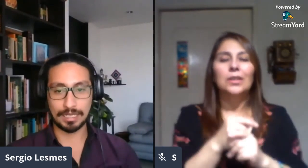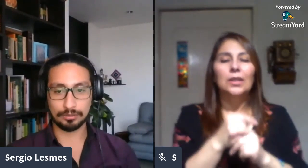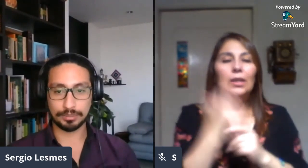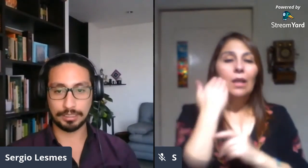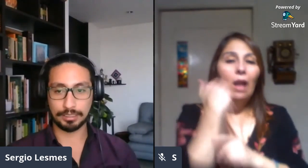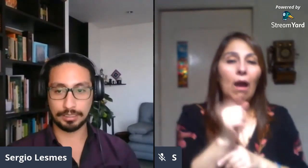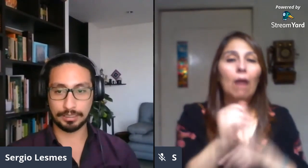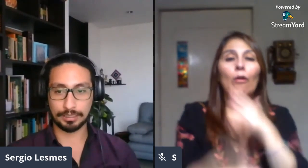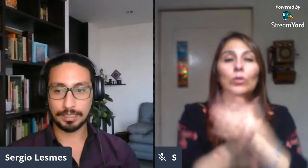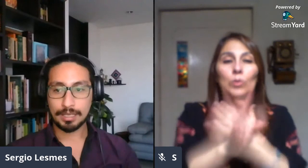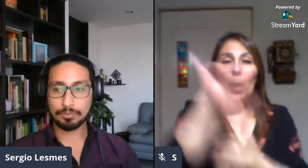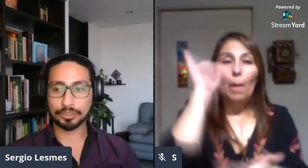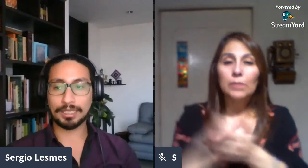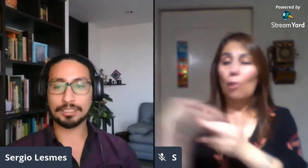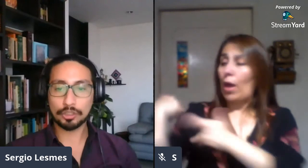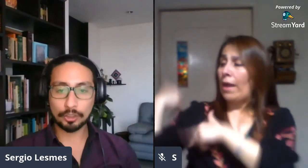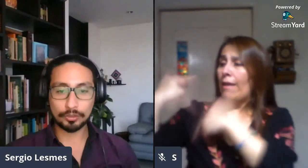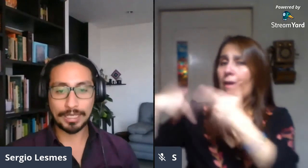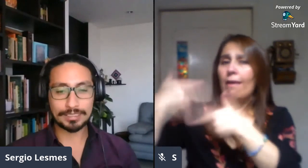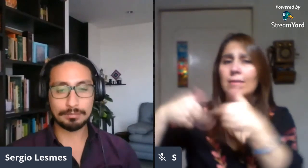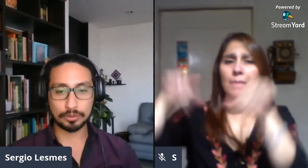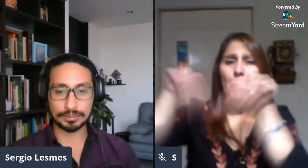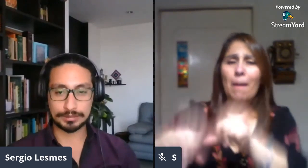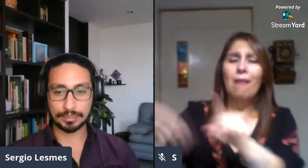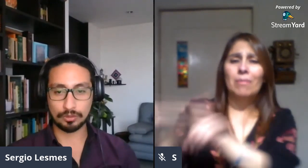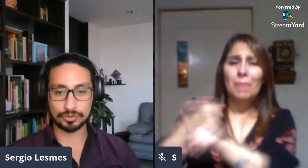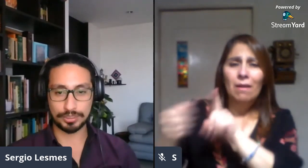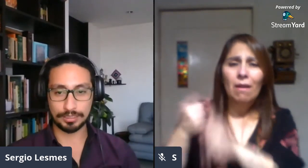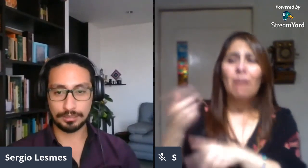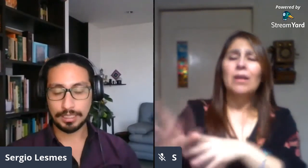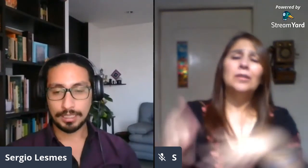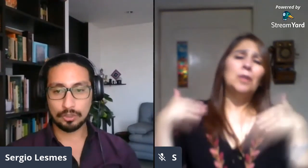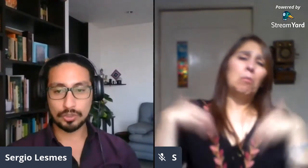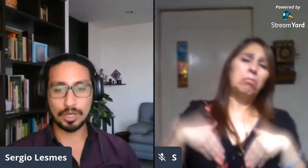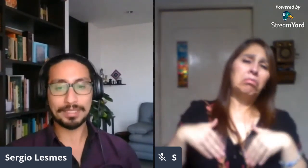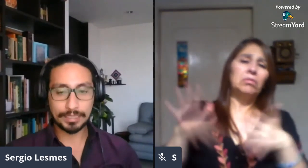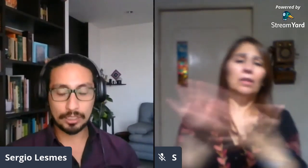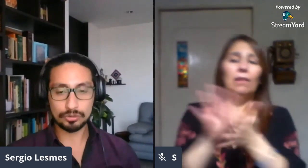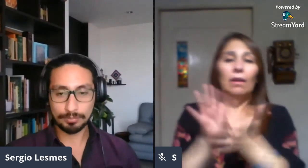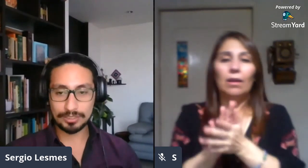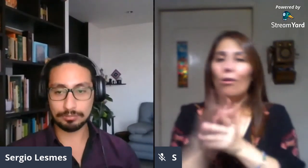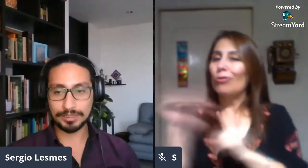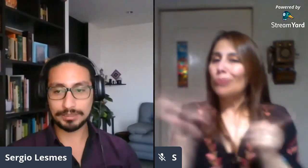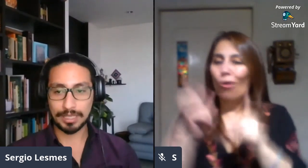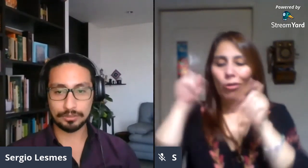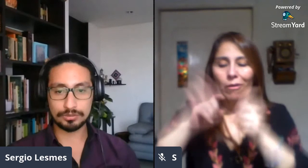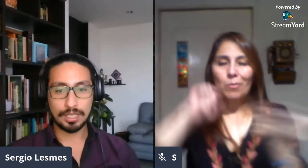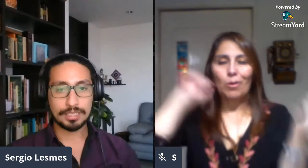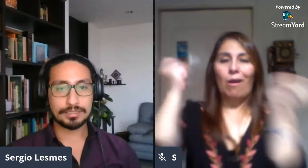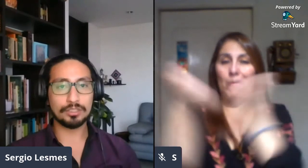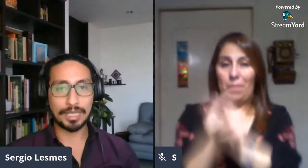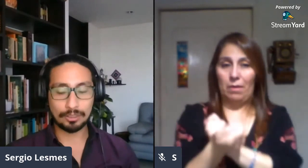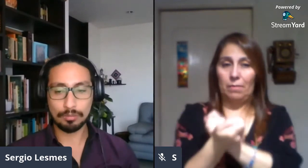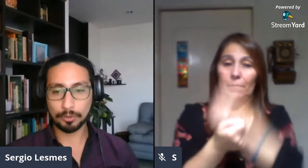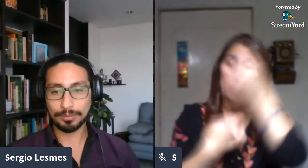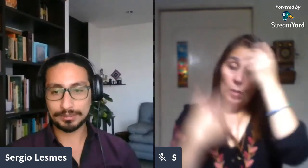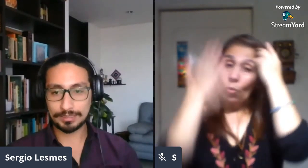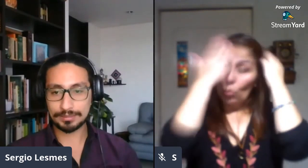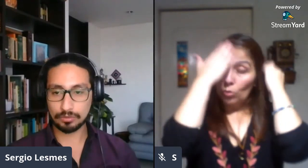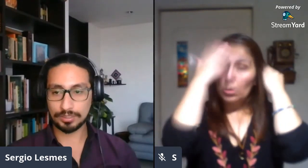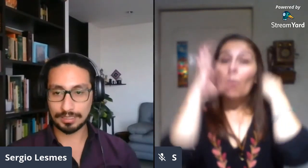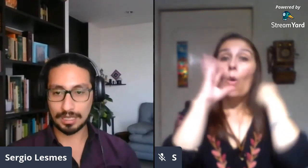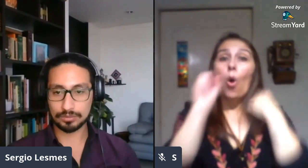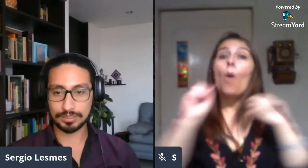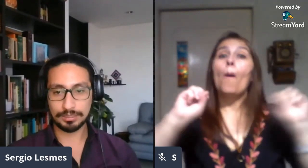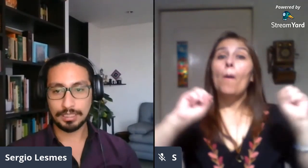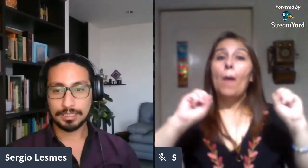a ese legado, porque yo creo que ahí es importante reconocer no solamente que los hombres son victimarios, sino que al comprometerse